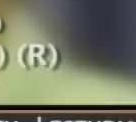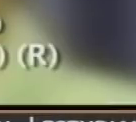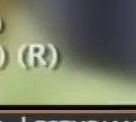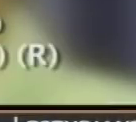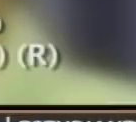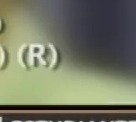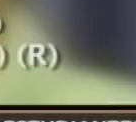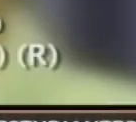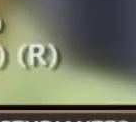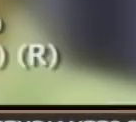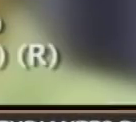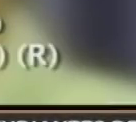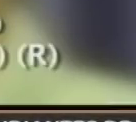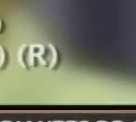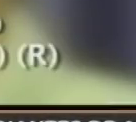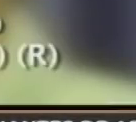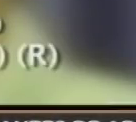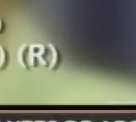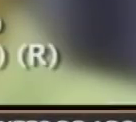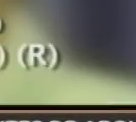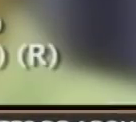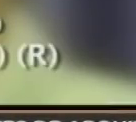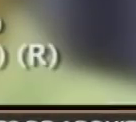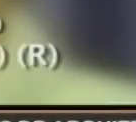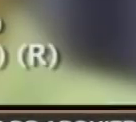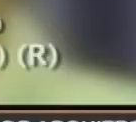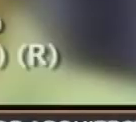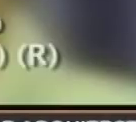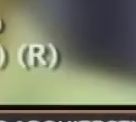con las aeronaves de entrenamiento para